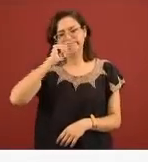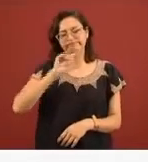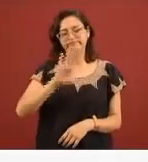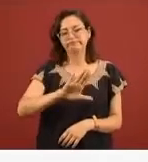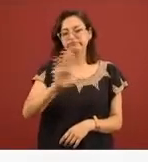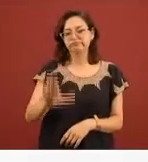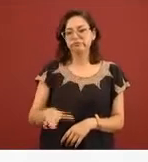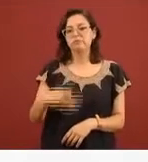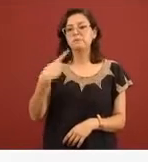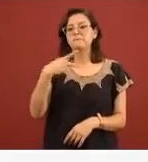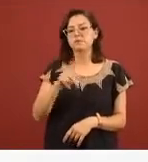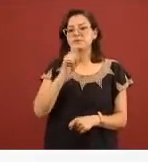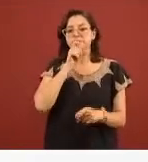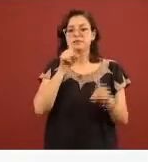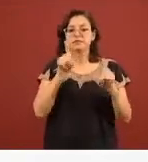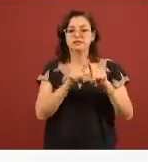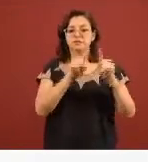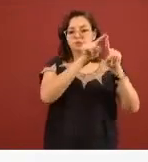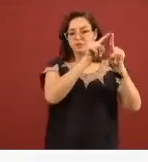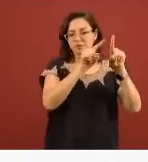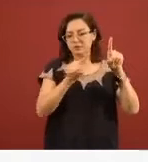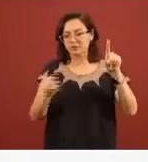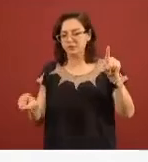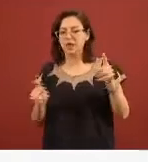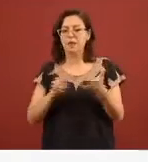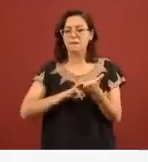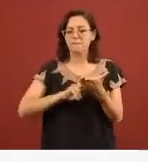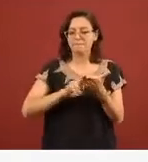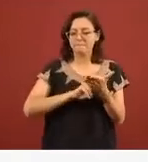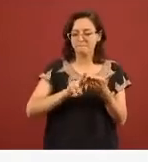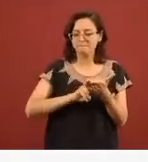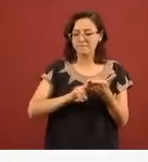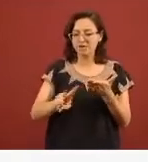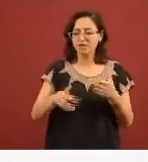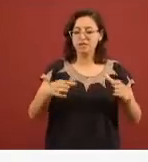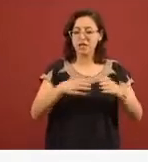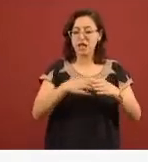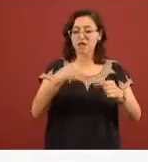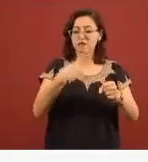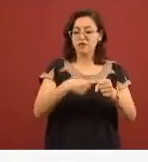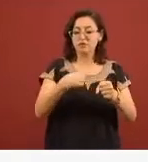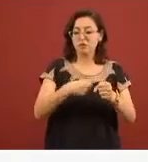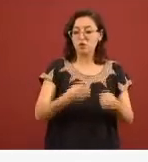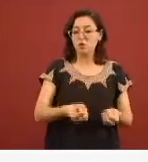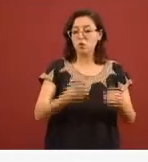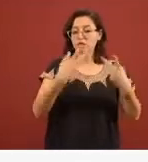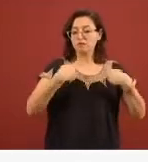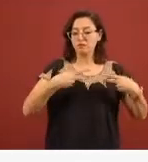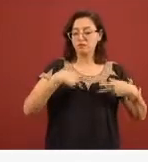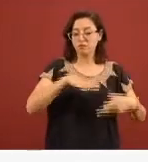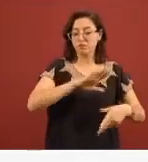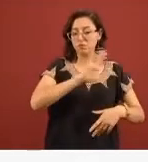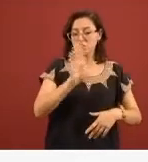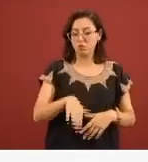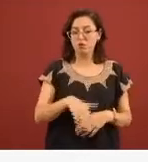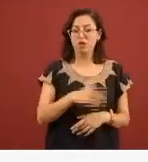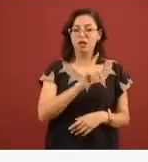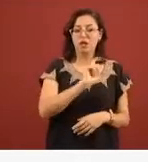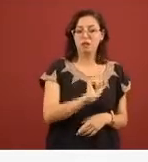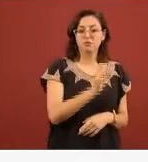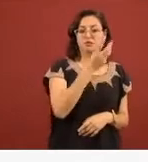línea verde también podemos ver cómo se ha comportado la letalidad en cada una de las entidades federativas. Va desde